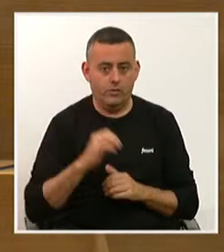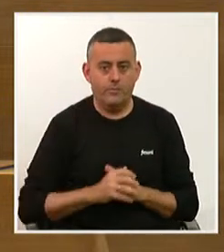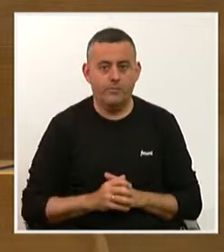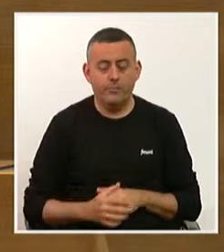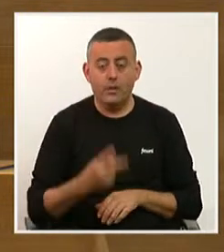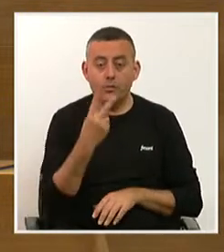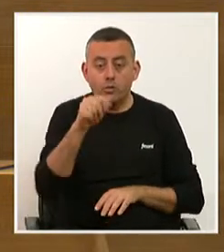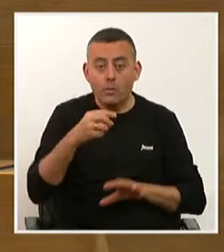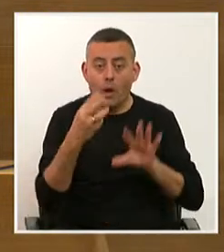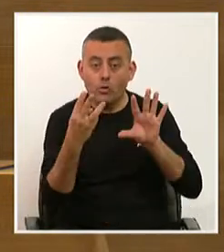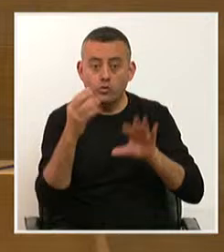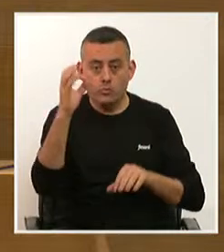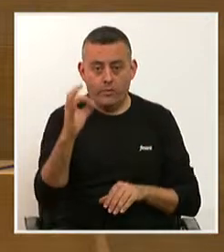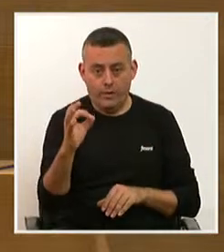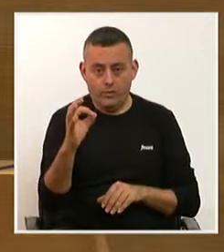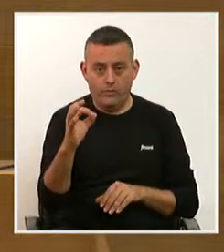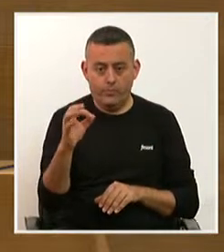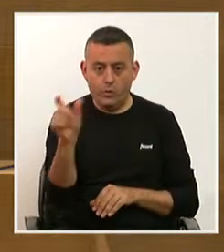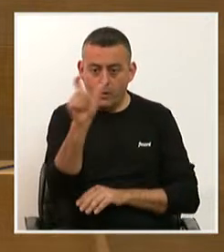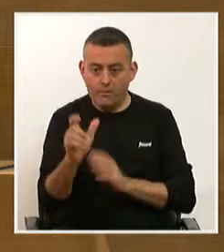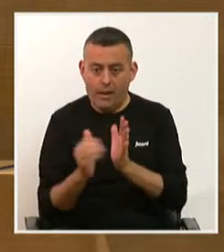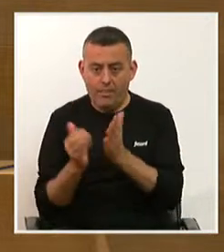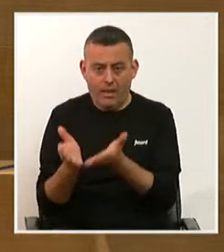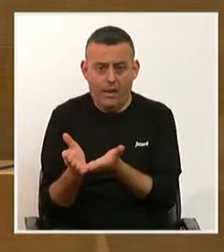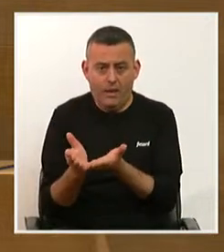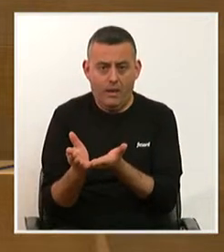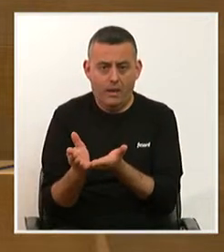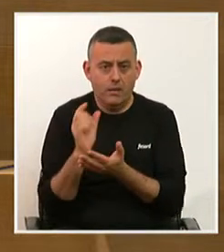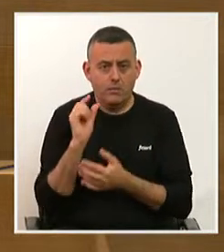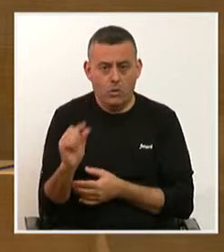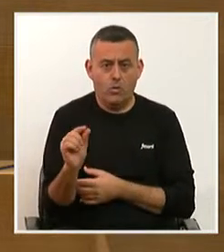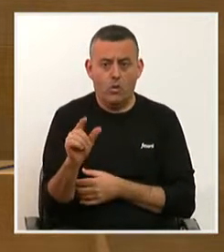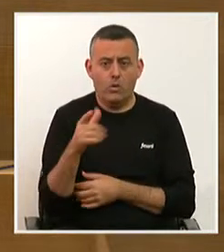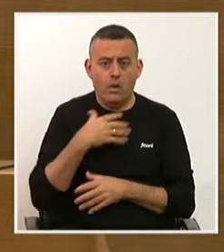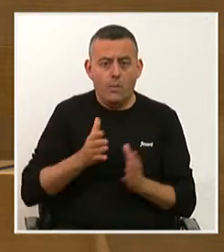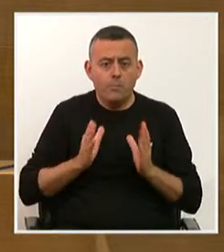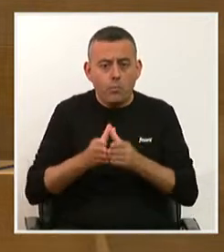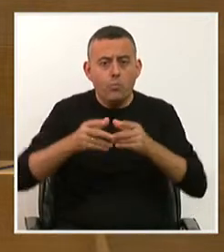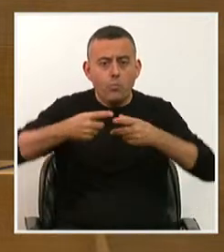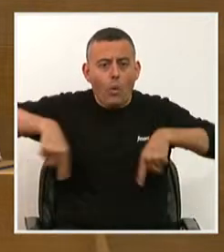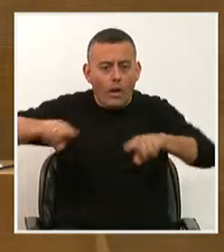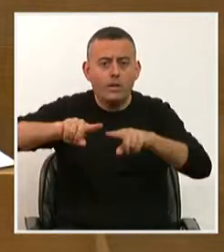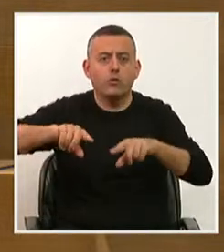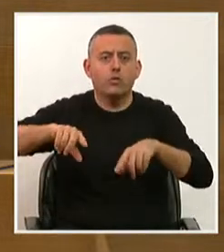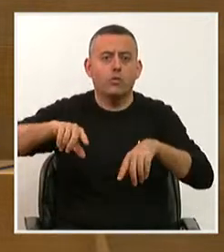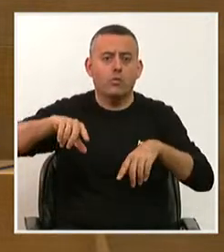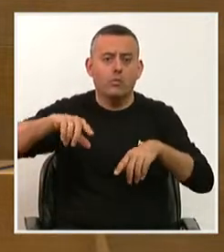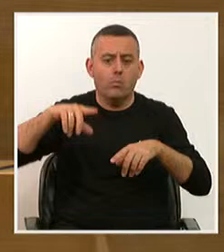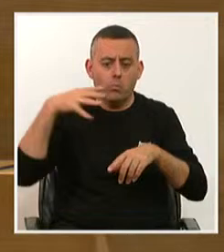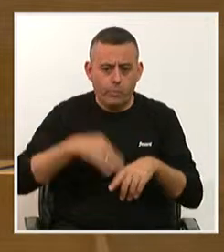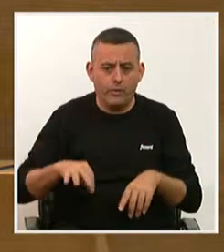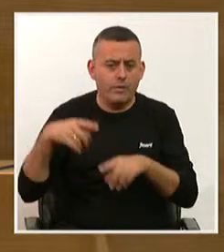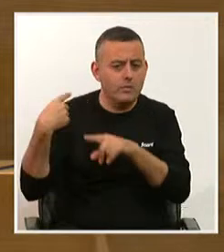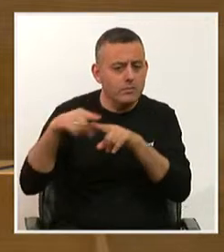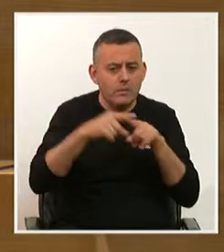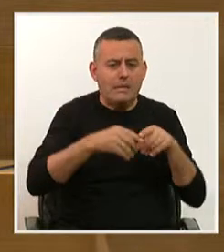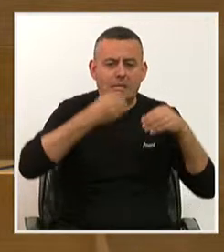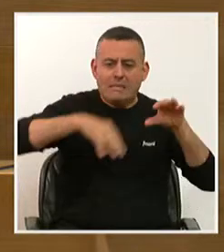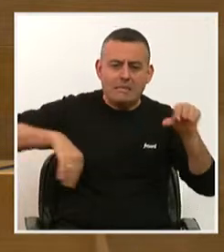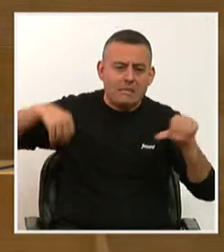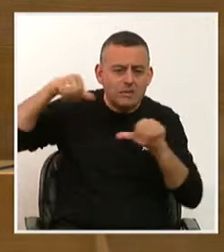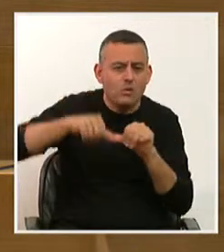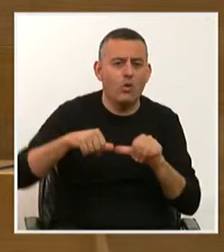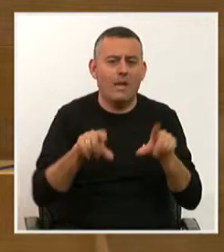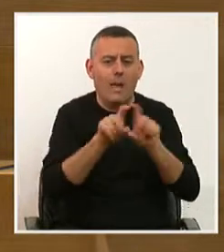2,8 una comunidad como la valenciana con Puerto con posibilidades con historia con grandes trabajadores y grandes